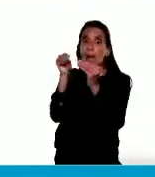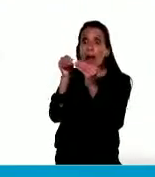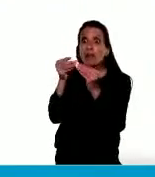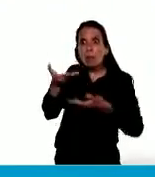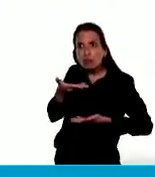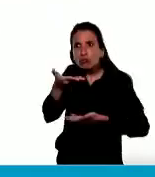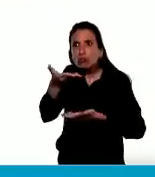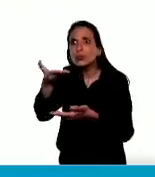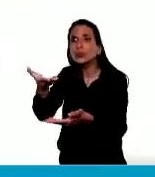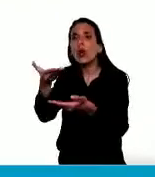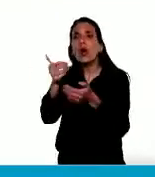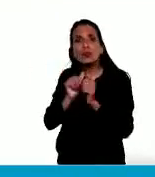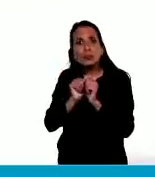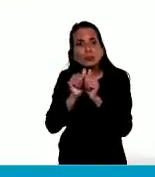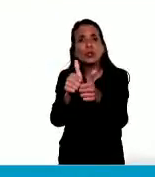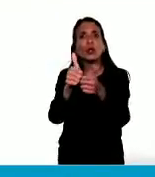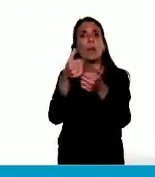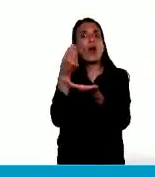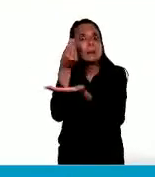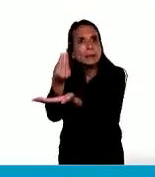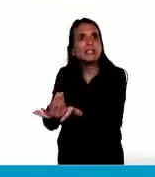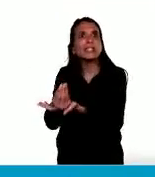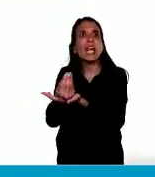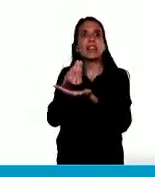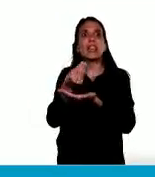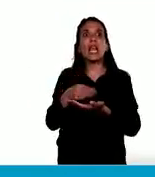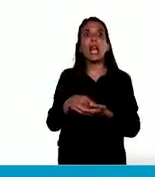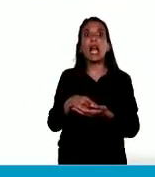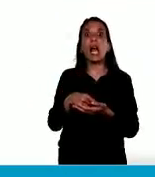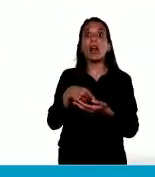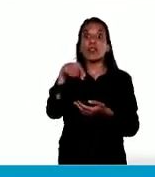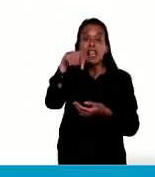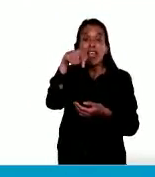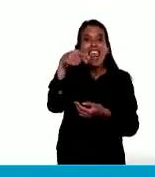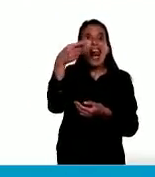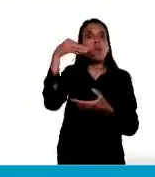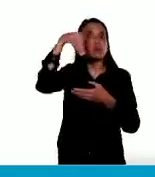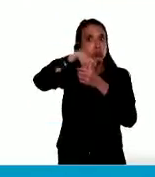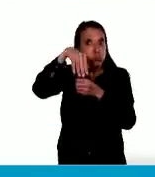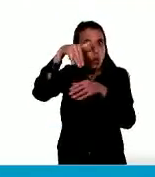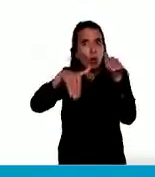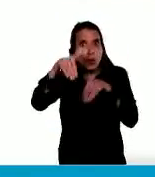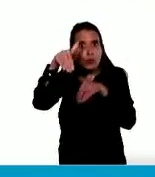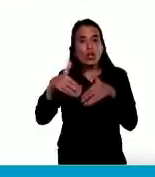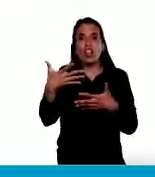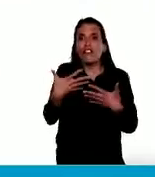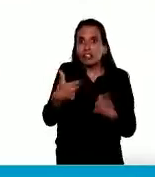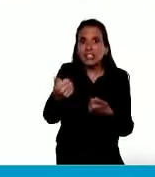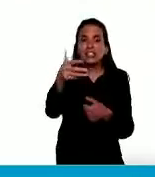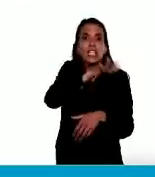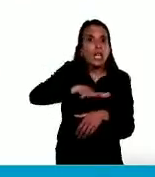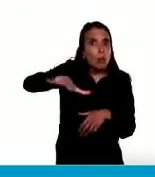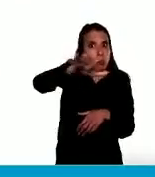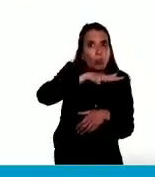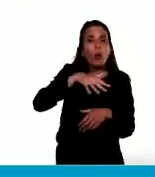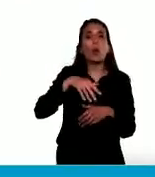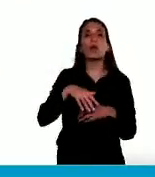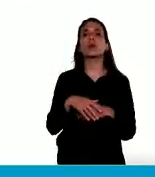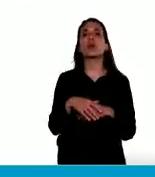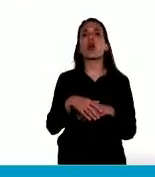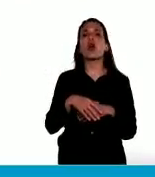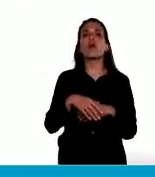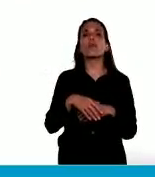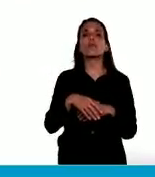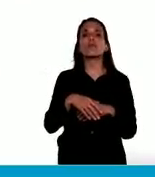como representante en la postulación como defensora del pueblo de La Matanza.